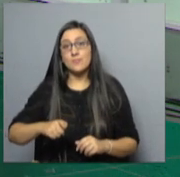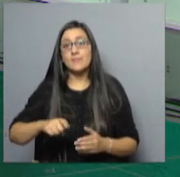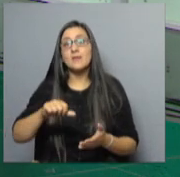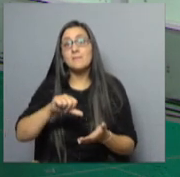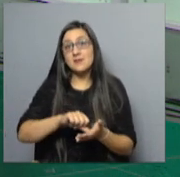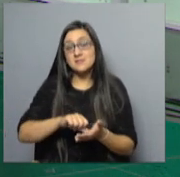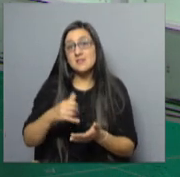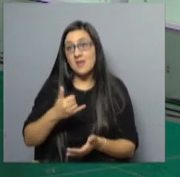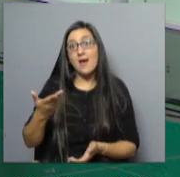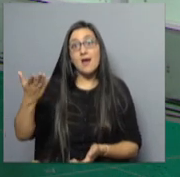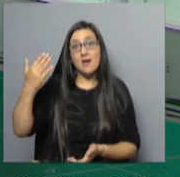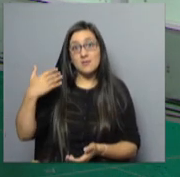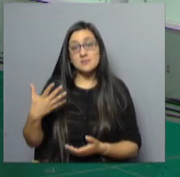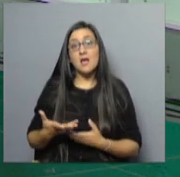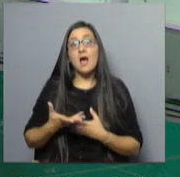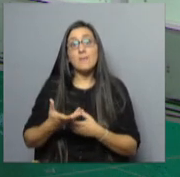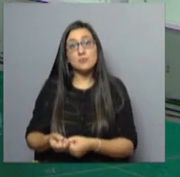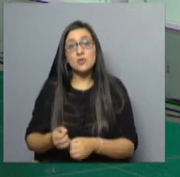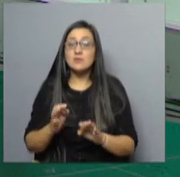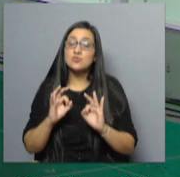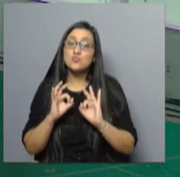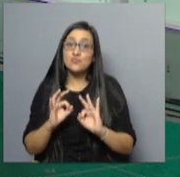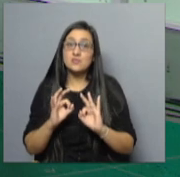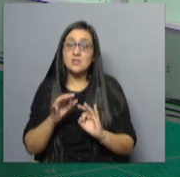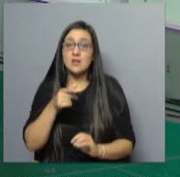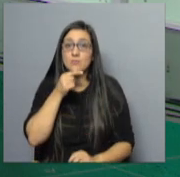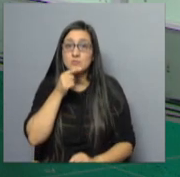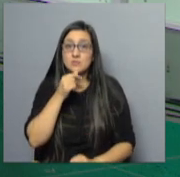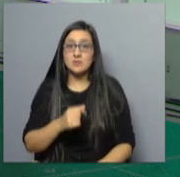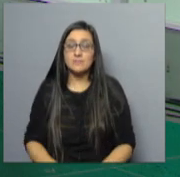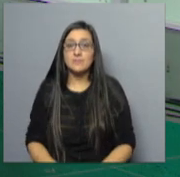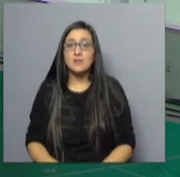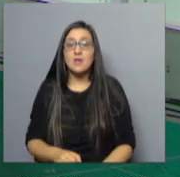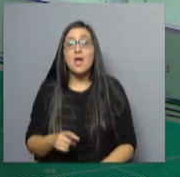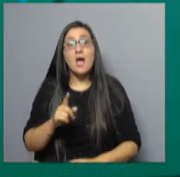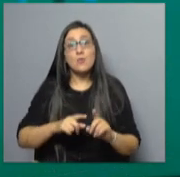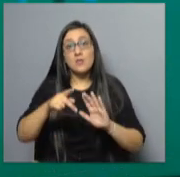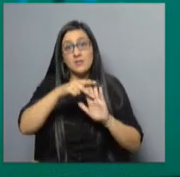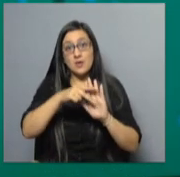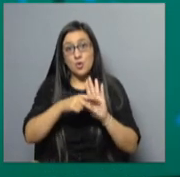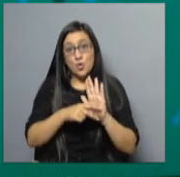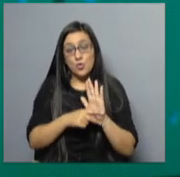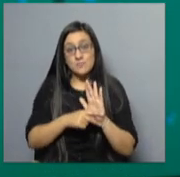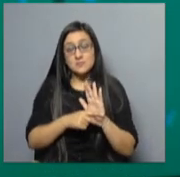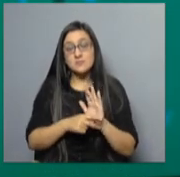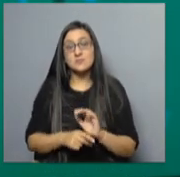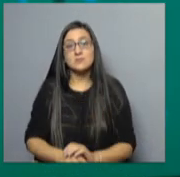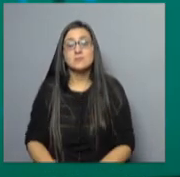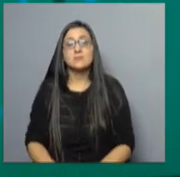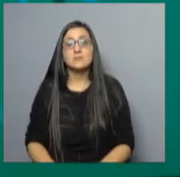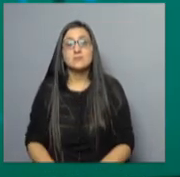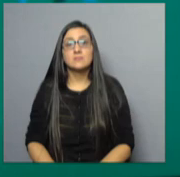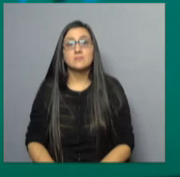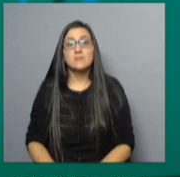país tenía anteriormente amparaba suficientemente a la policía muchas de estas normas estén lejos de amparada desde nuestro punto de